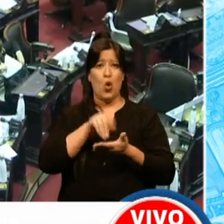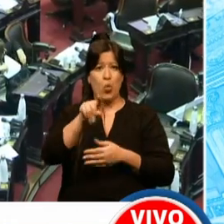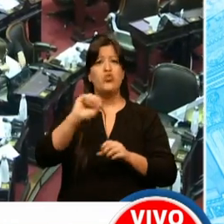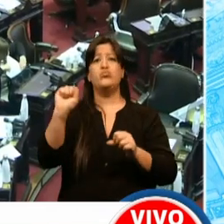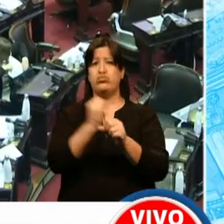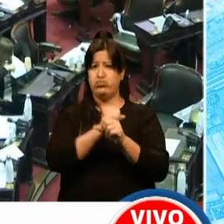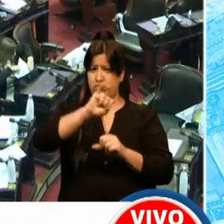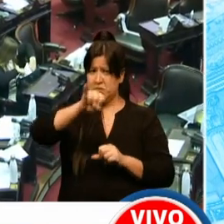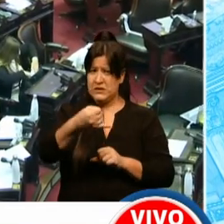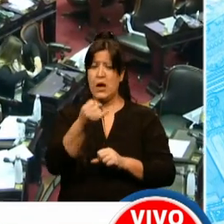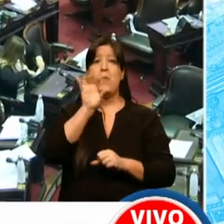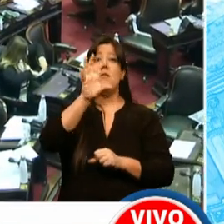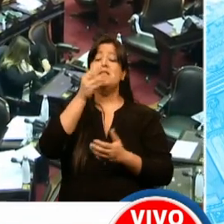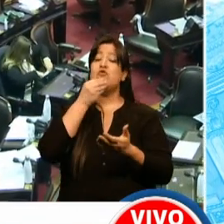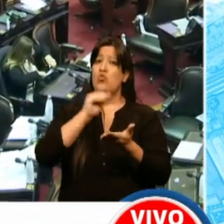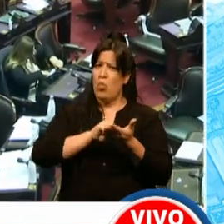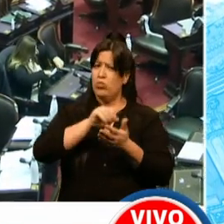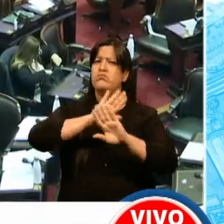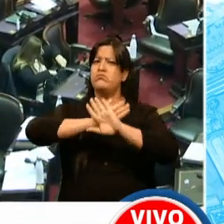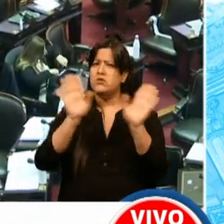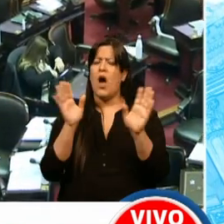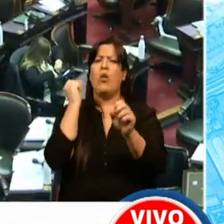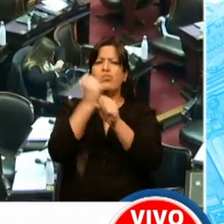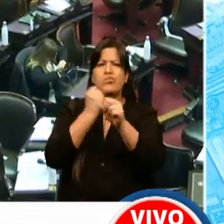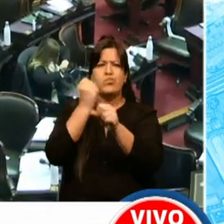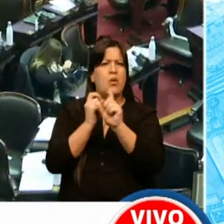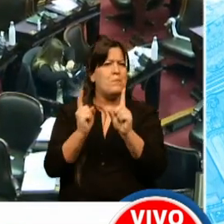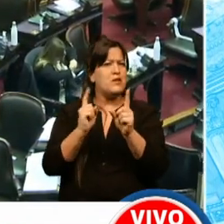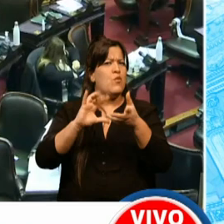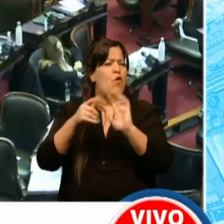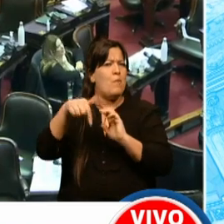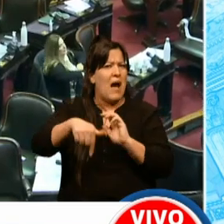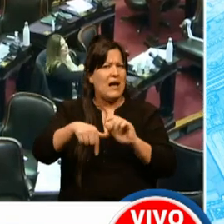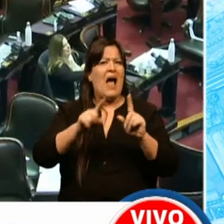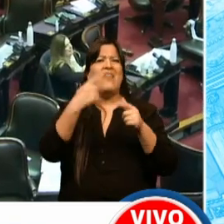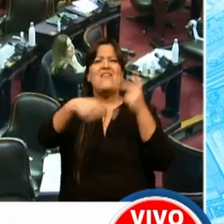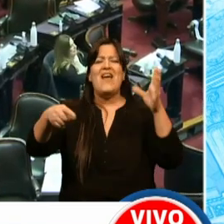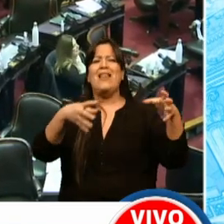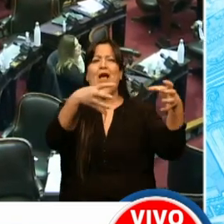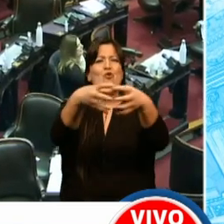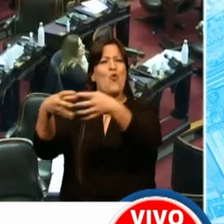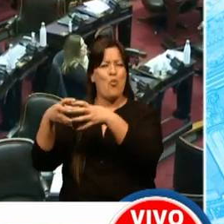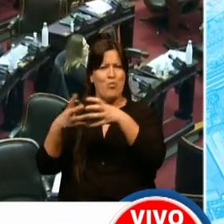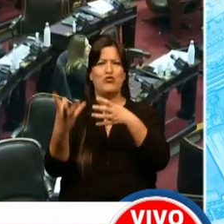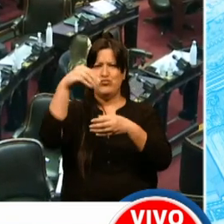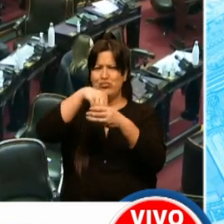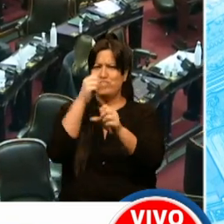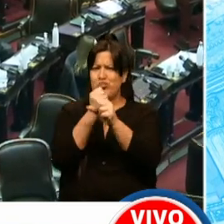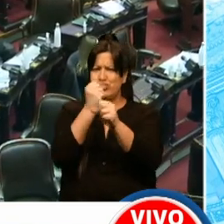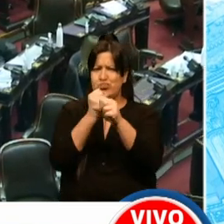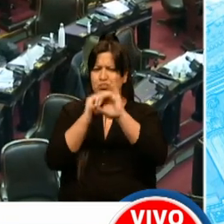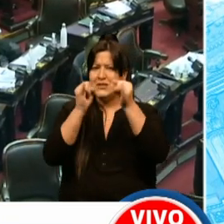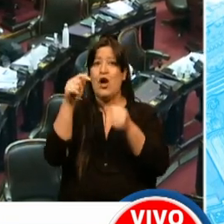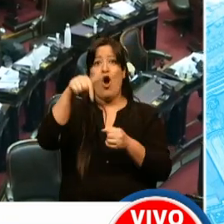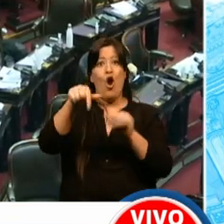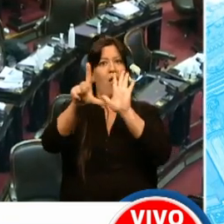aprobó y se trabajó también como se ha trabajado aquí haga con diferentes colectivos y hoy